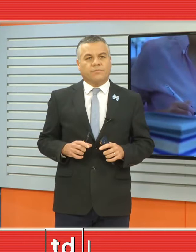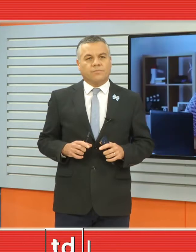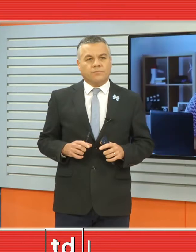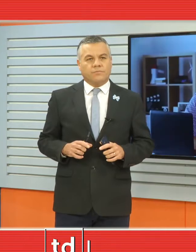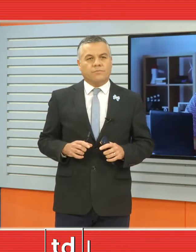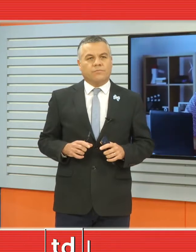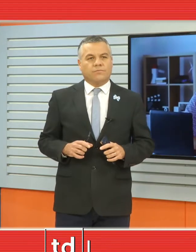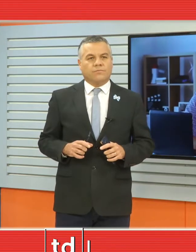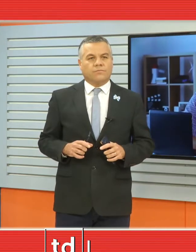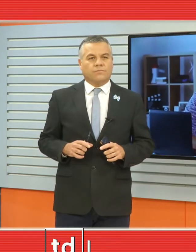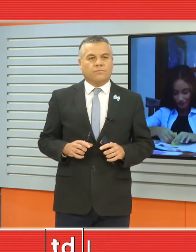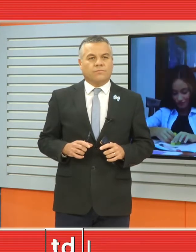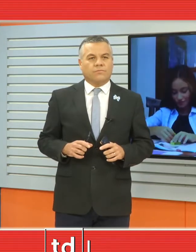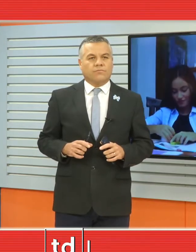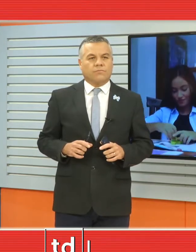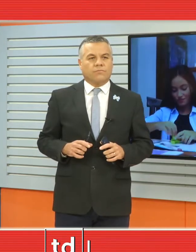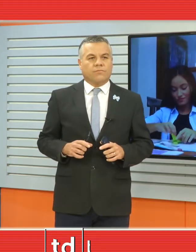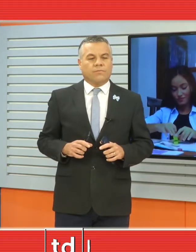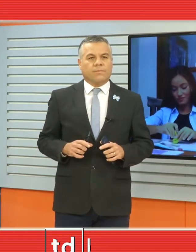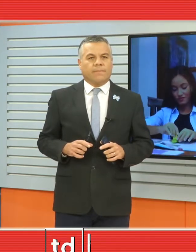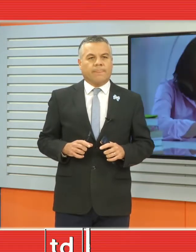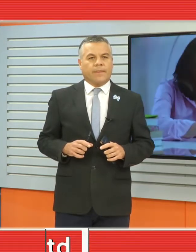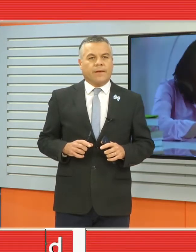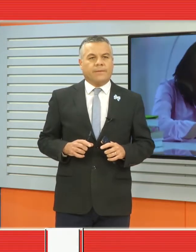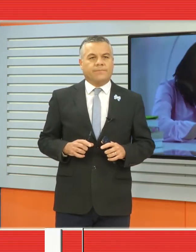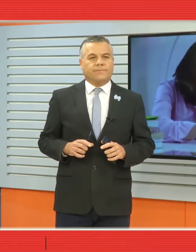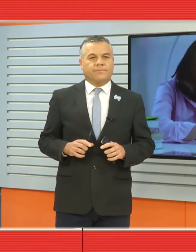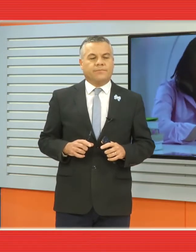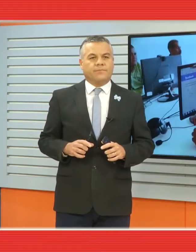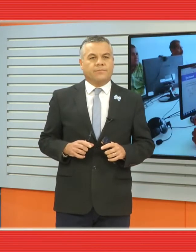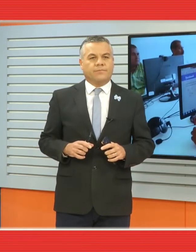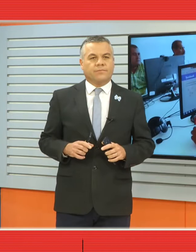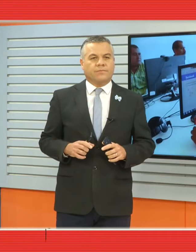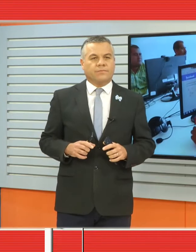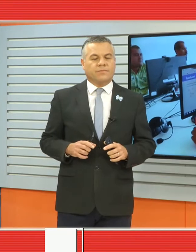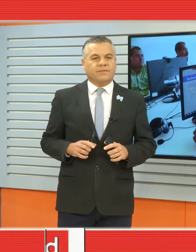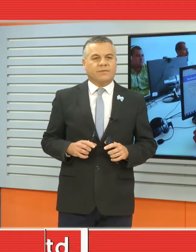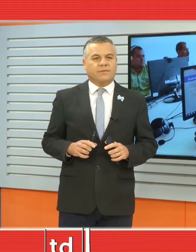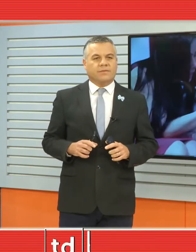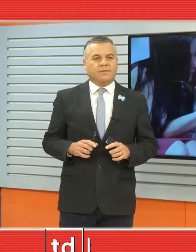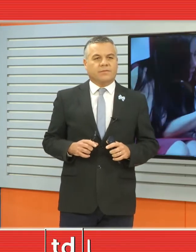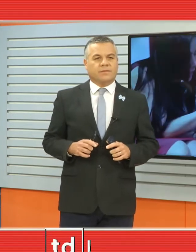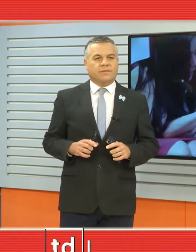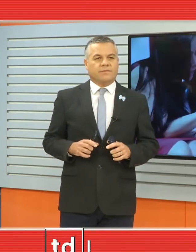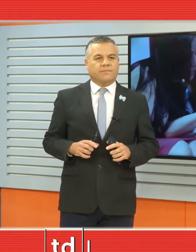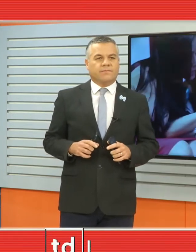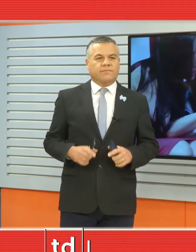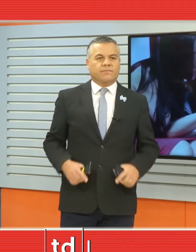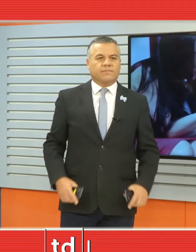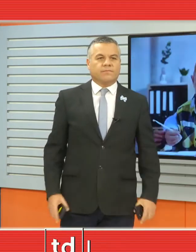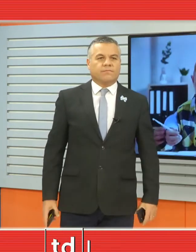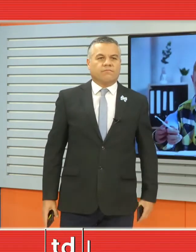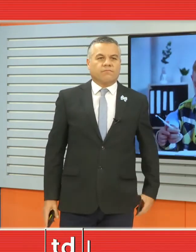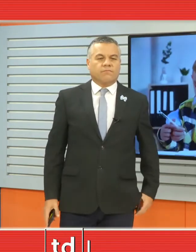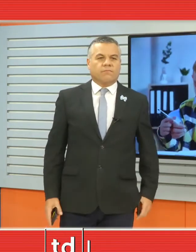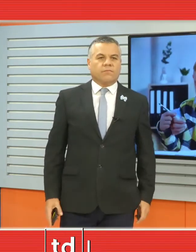modalidad con la que se va a continuar dictando las clases. Bueno, ayer el SADOP estuvo lanzando la revista Juntos,